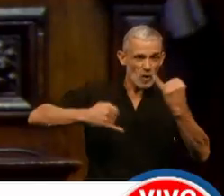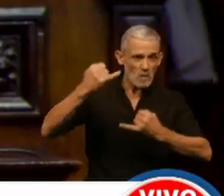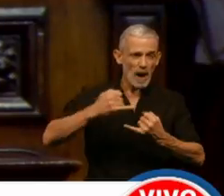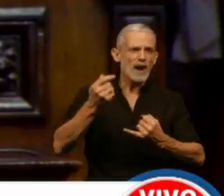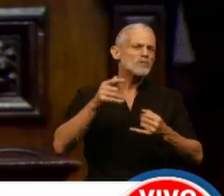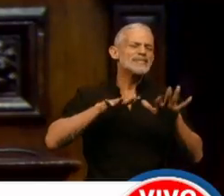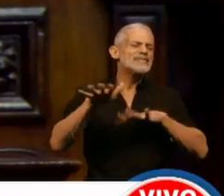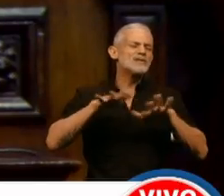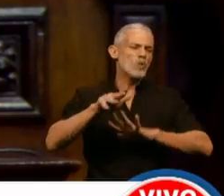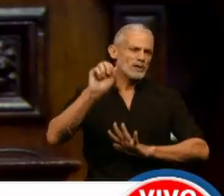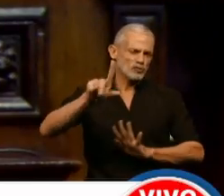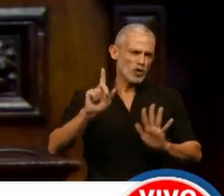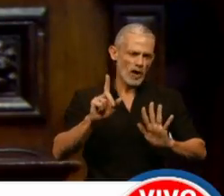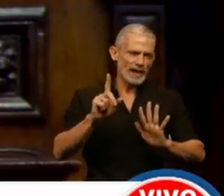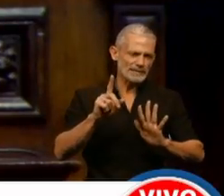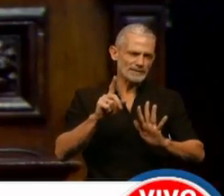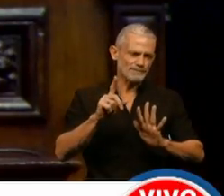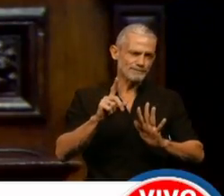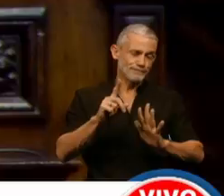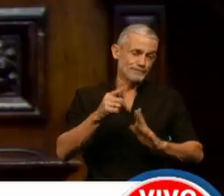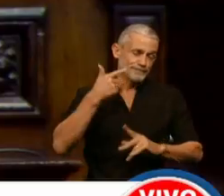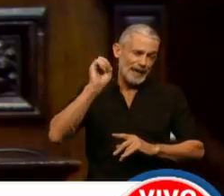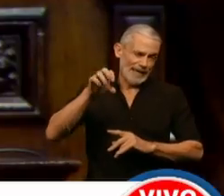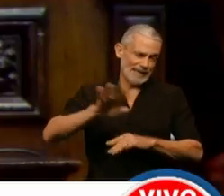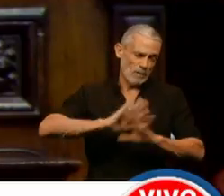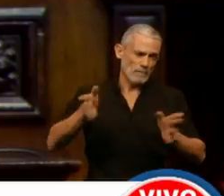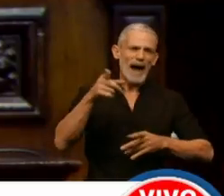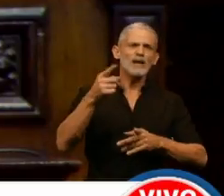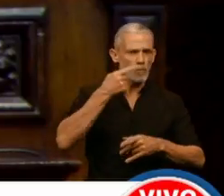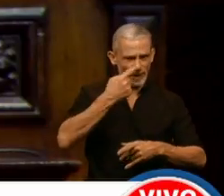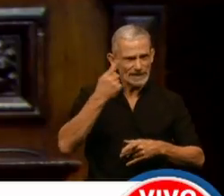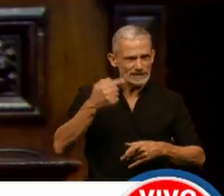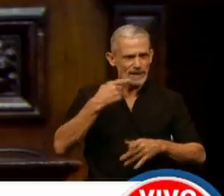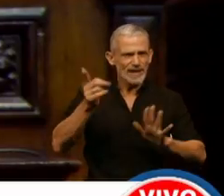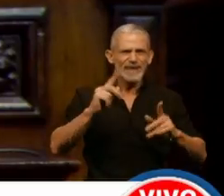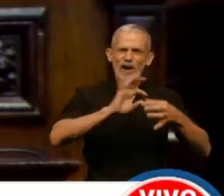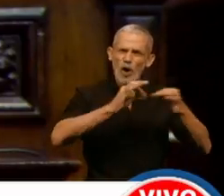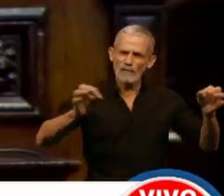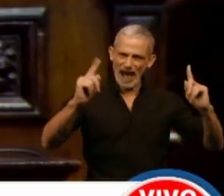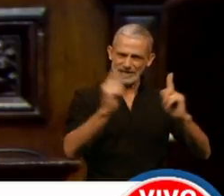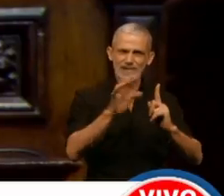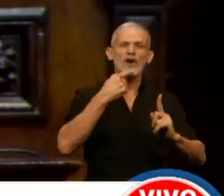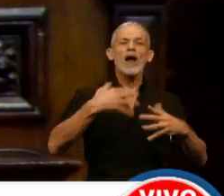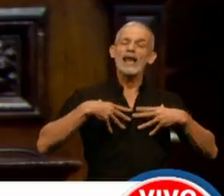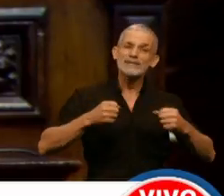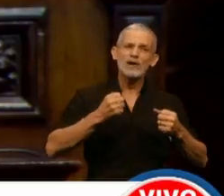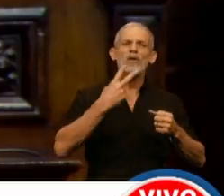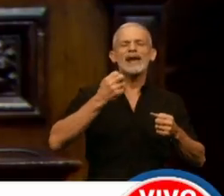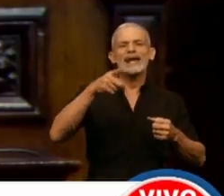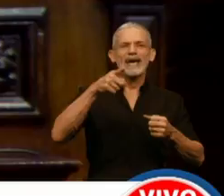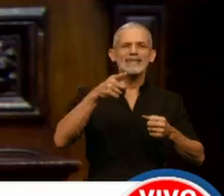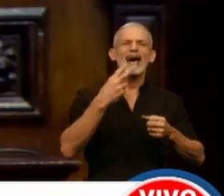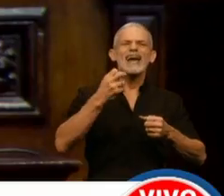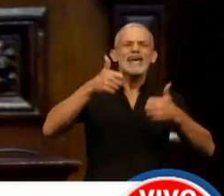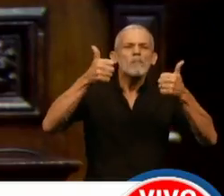algunas situaciones de bastante de strato pero me parece interesante lo que dijo lo voy a leer a modo de cierre la salud energética de una